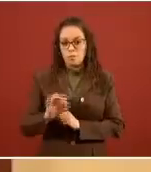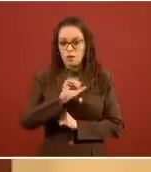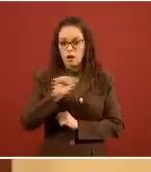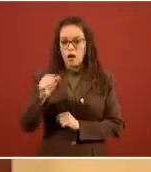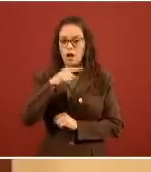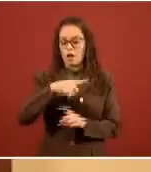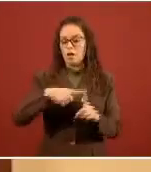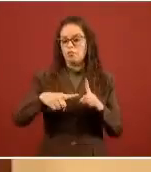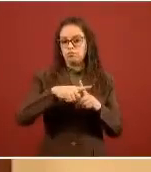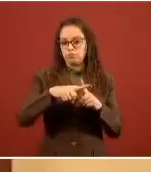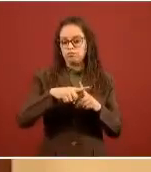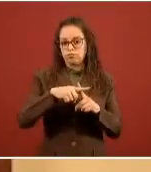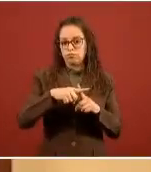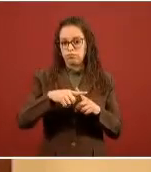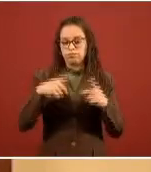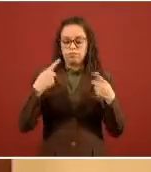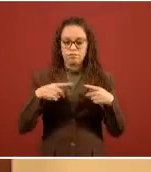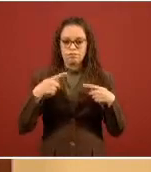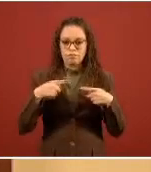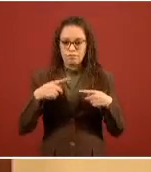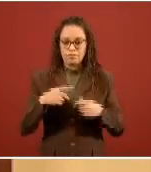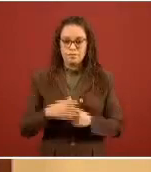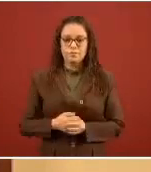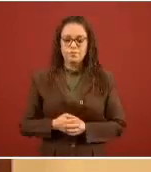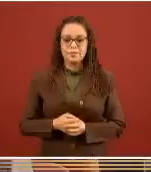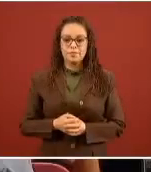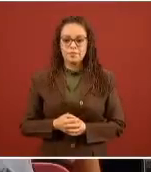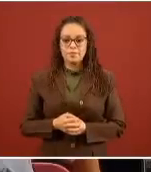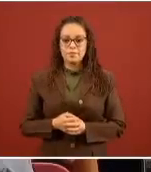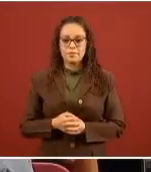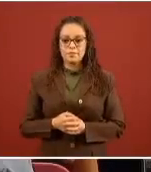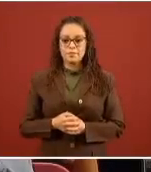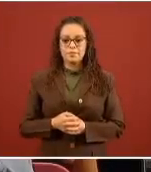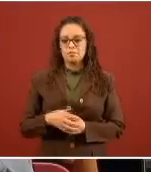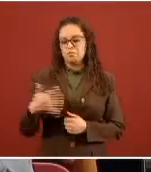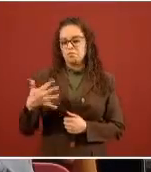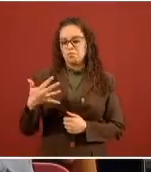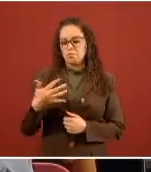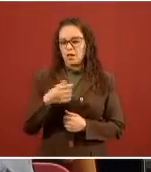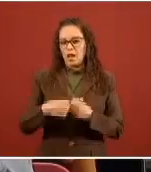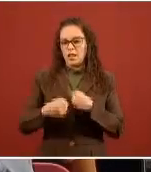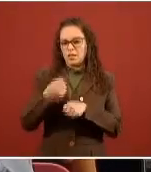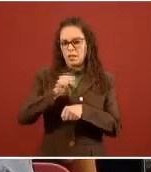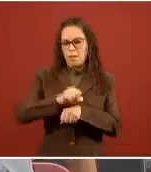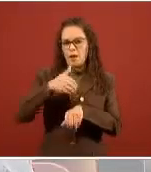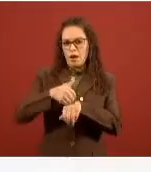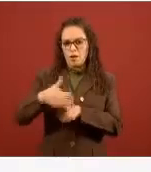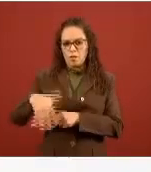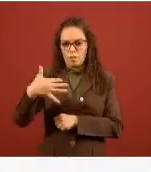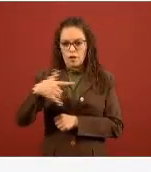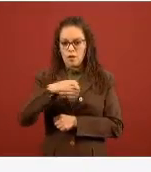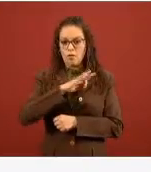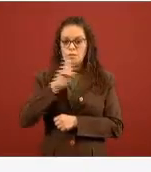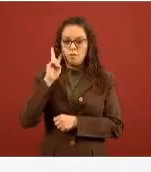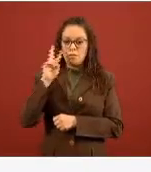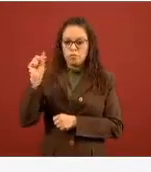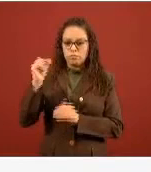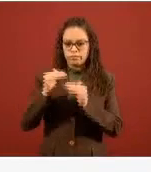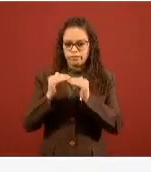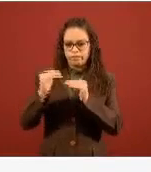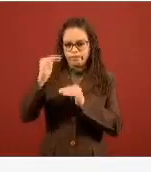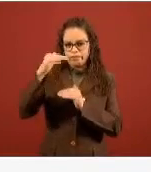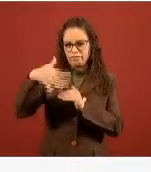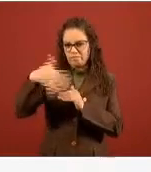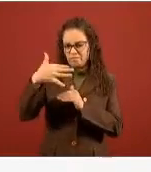positividad. La semana 15 incrementó un poco, más o menos unos 2 puntos porcentuales, ayer estaba en pasadito 15 y aquí